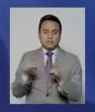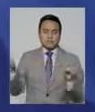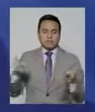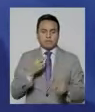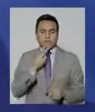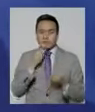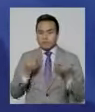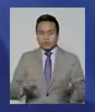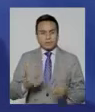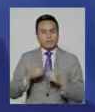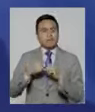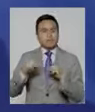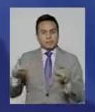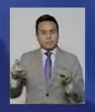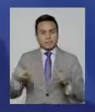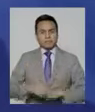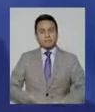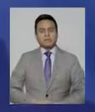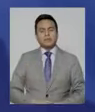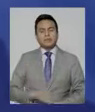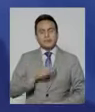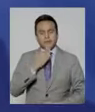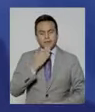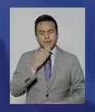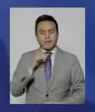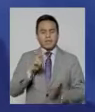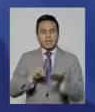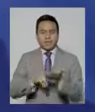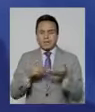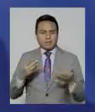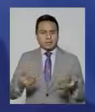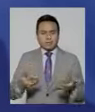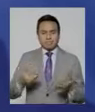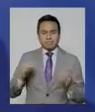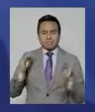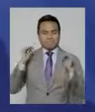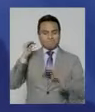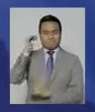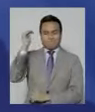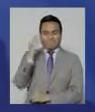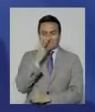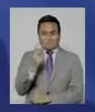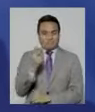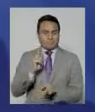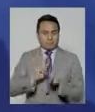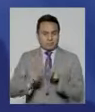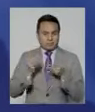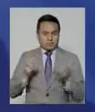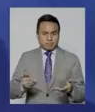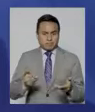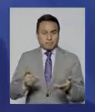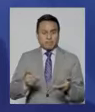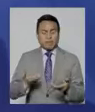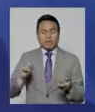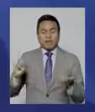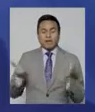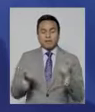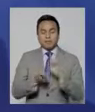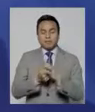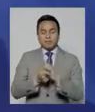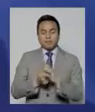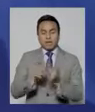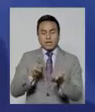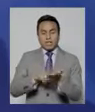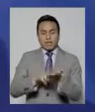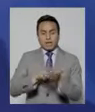estamos viviendo ahora. Y la realidad es la que manda, digamos, lo que tenemos que hacer. Al cambiar la realidad,